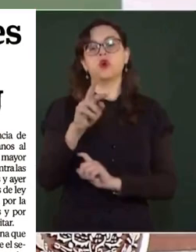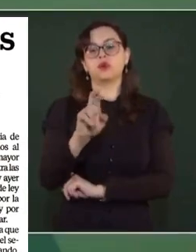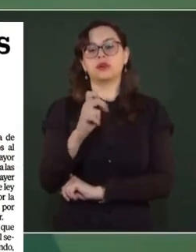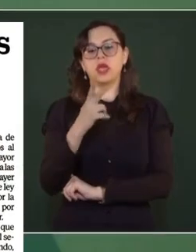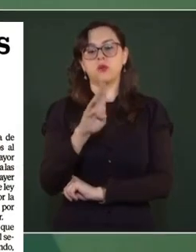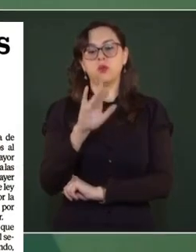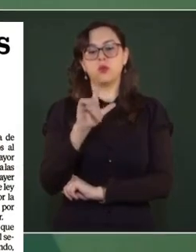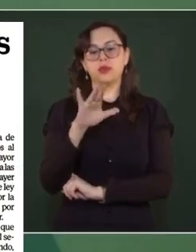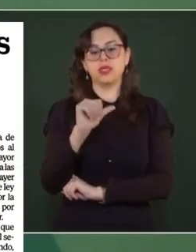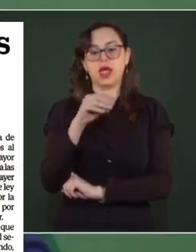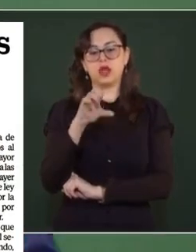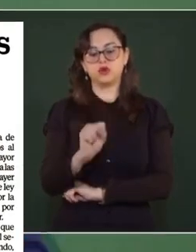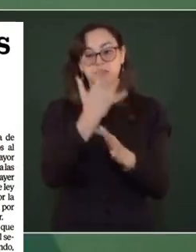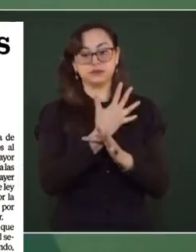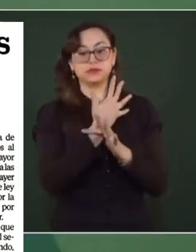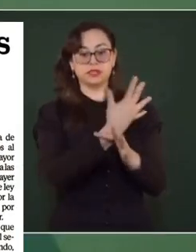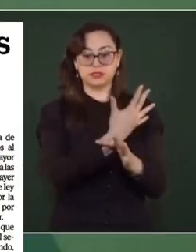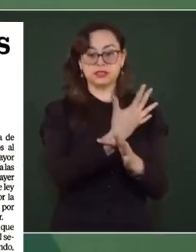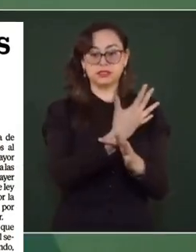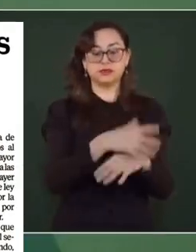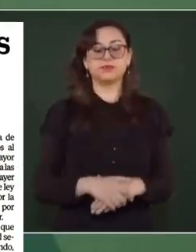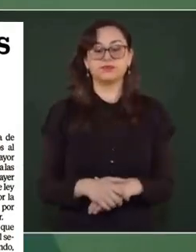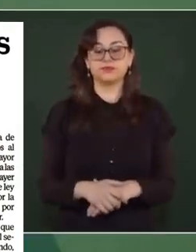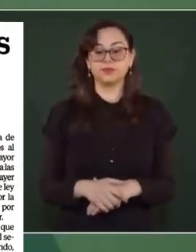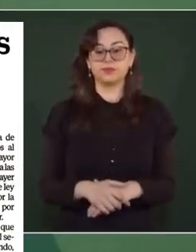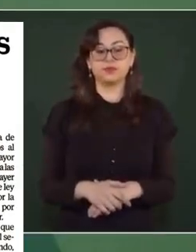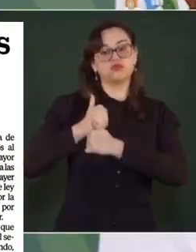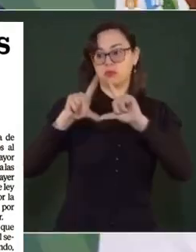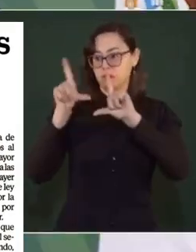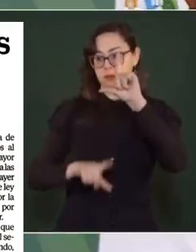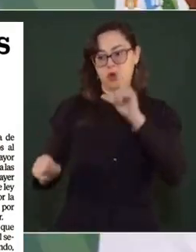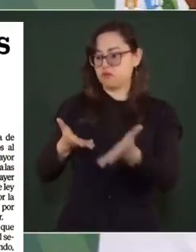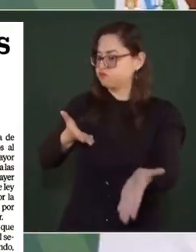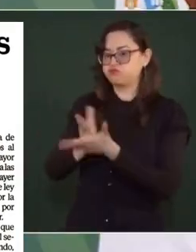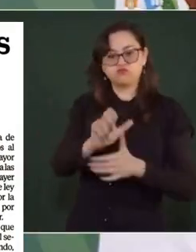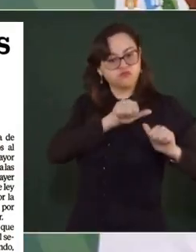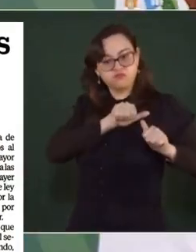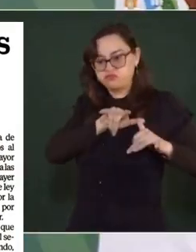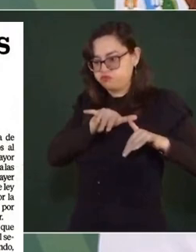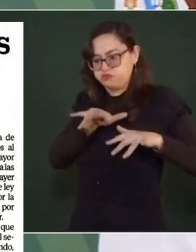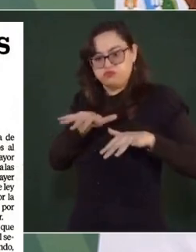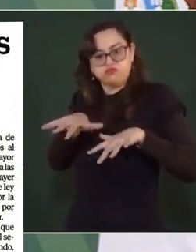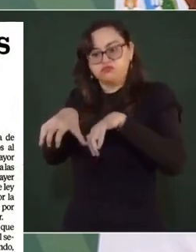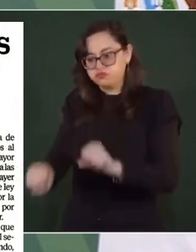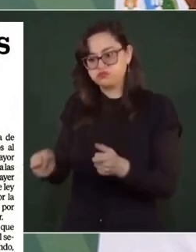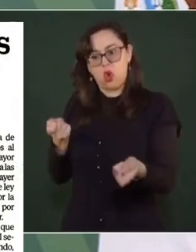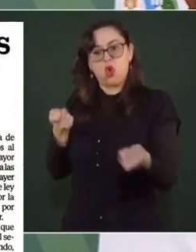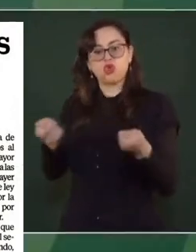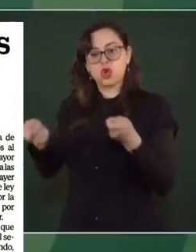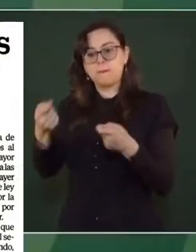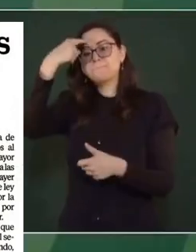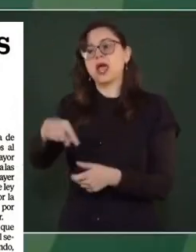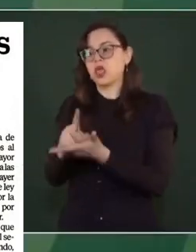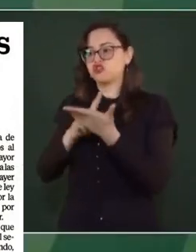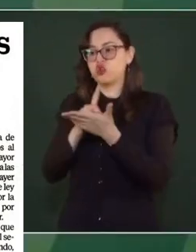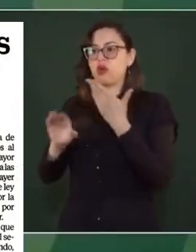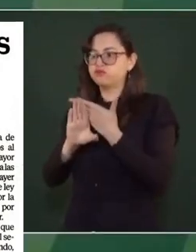planteó que van a presentar una iniciativa para que las Fuerzas Armadas de Estados Unidos intervengan en México, para el combate al narcotráfico, en especial, para